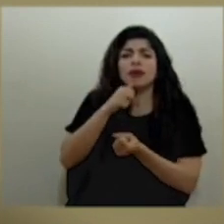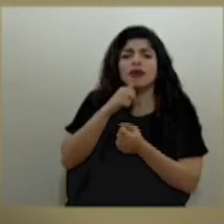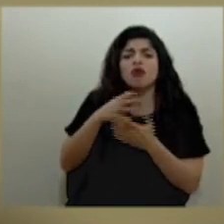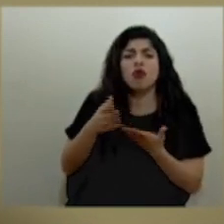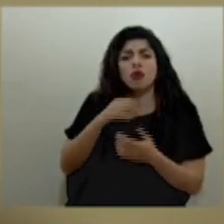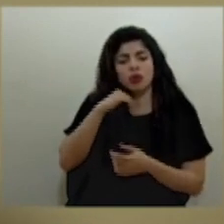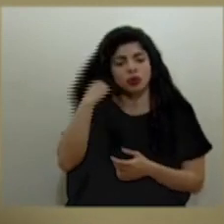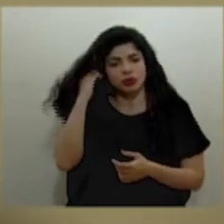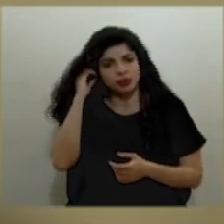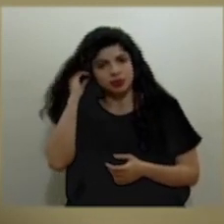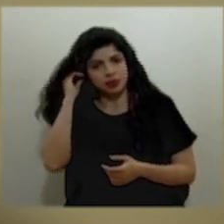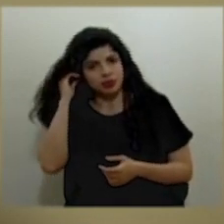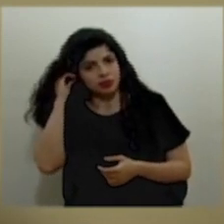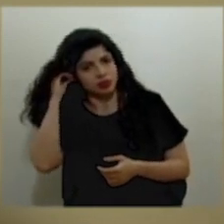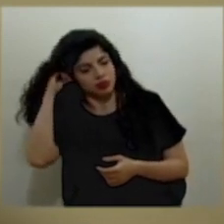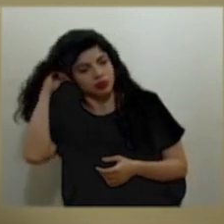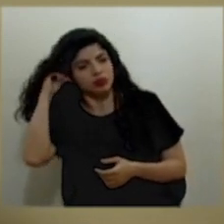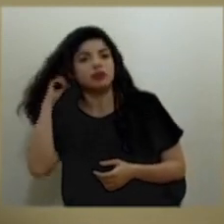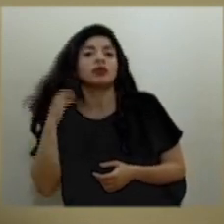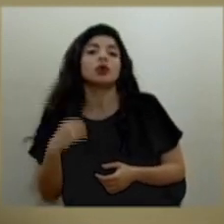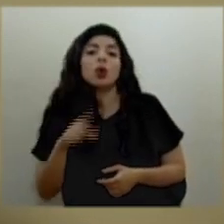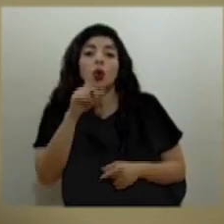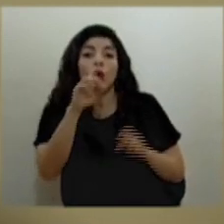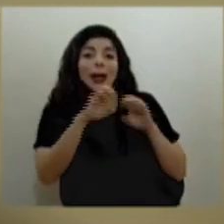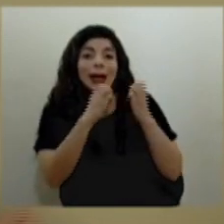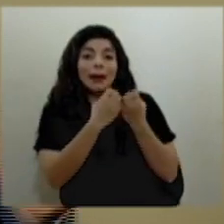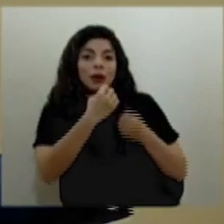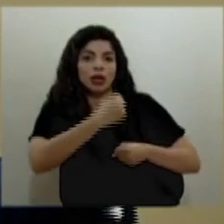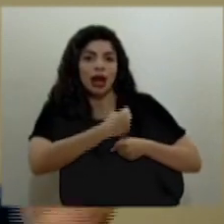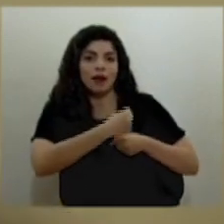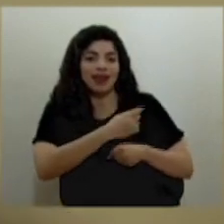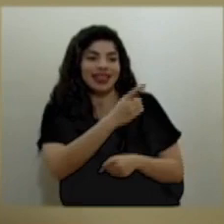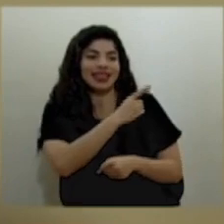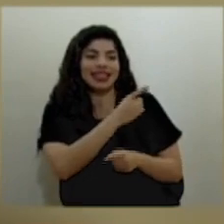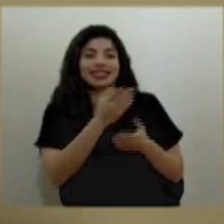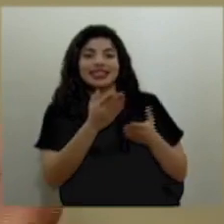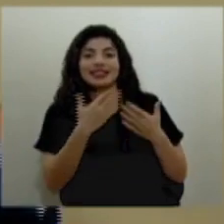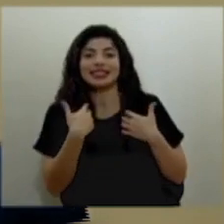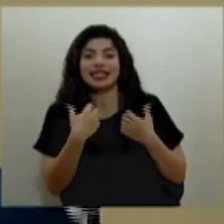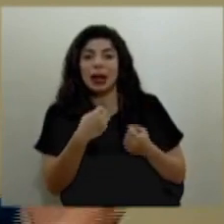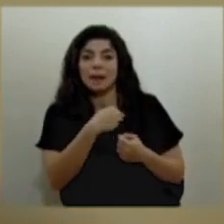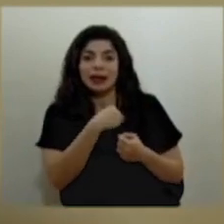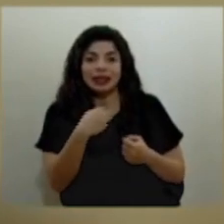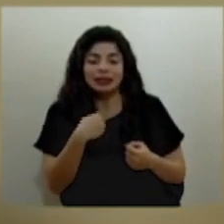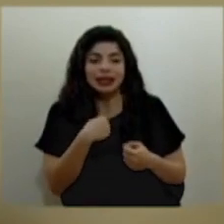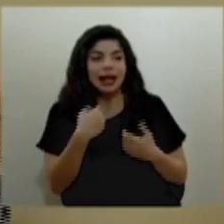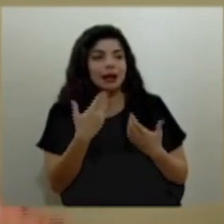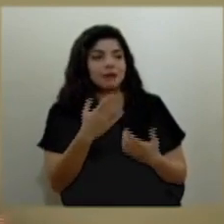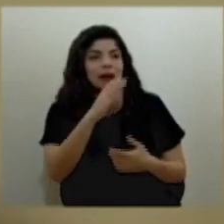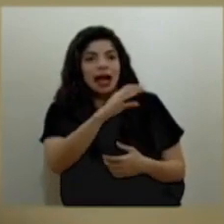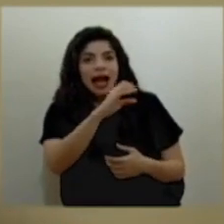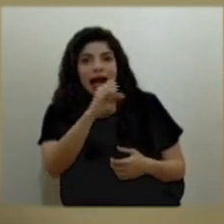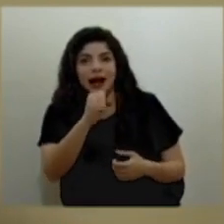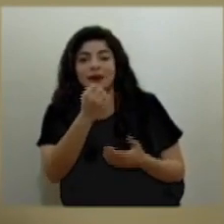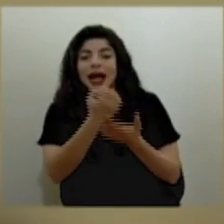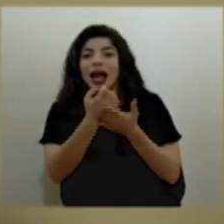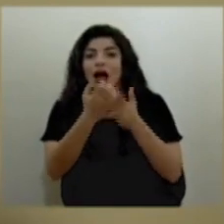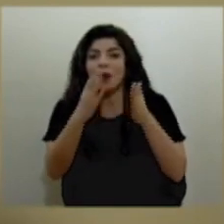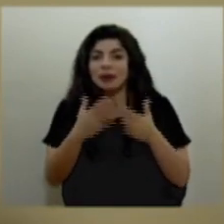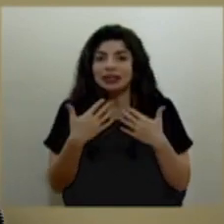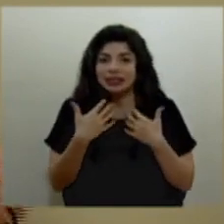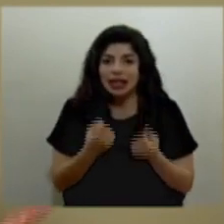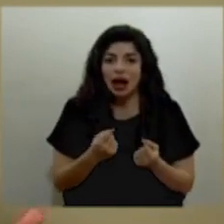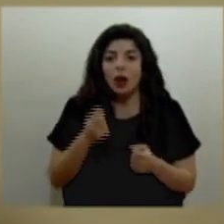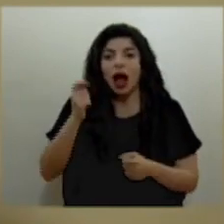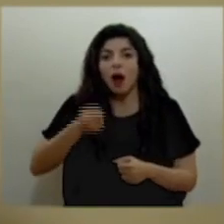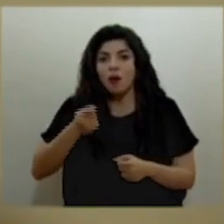privados? Con un equipo de trabajo desde la Dirección de Servicios de Salud del Ministerio, de la Caja, con economistas de salud, también